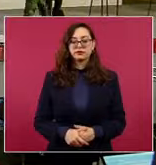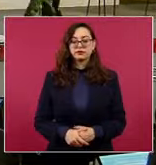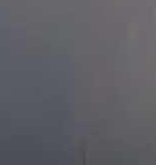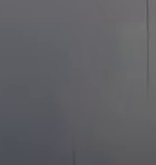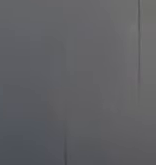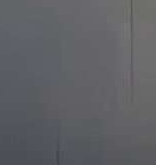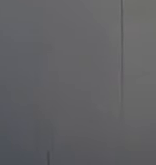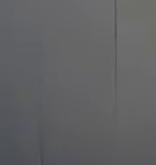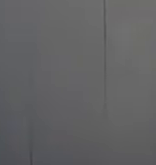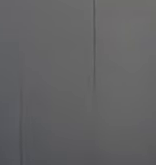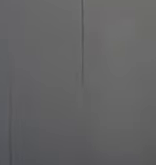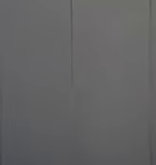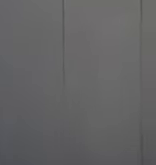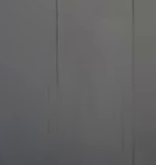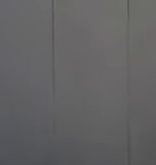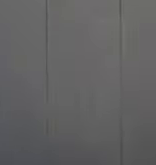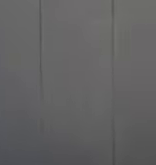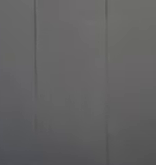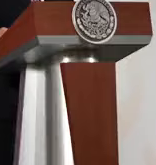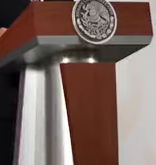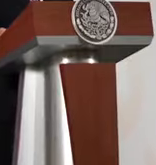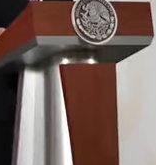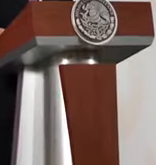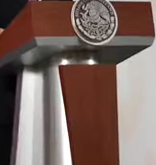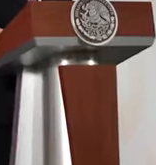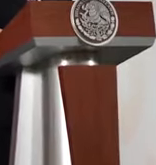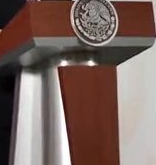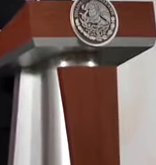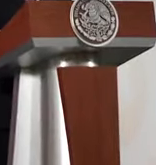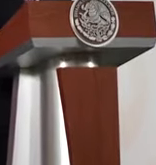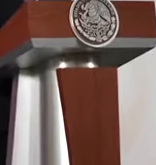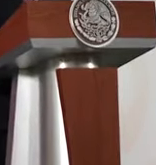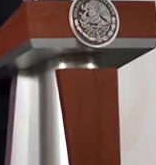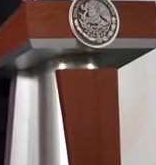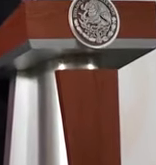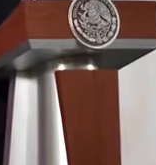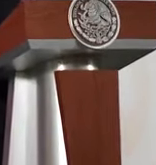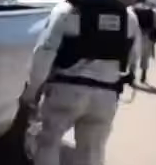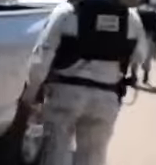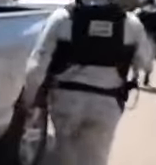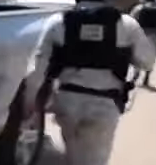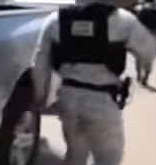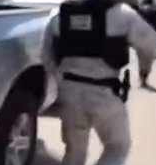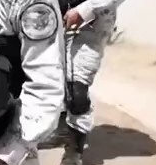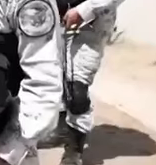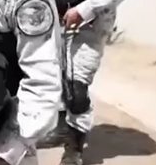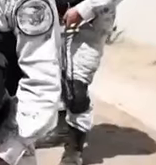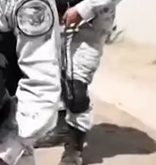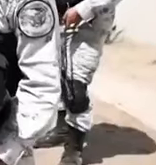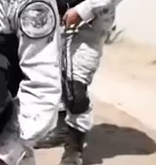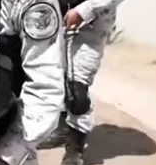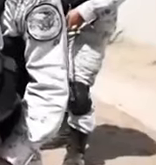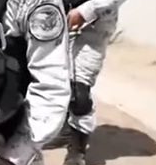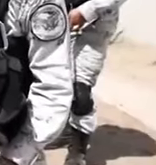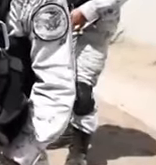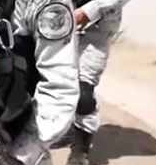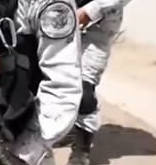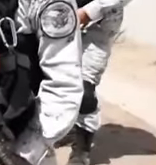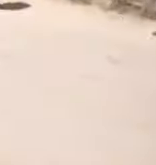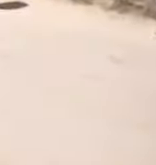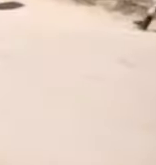Con una nueva visión, el gobierno que encabeza el presidente Andrés Manuel López Obrador ha reformulado la